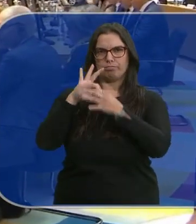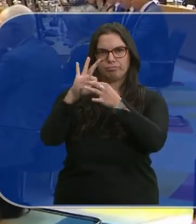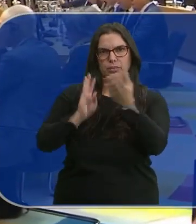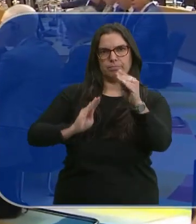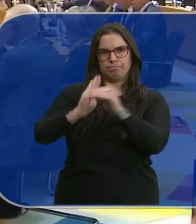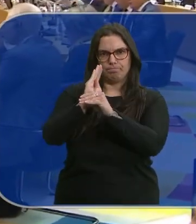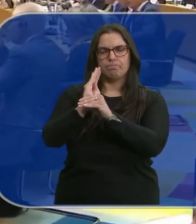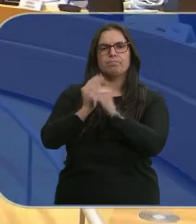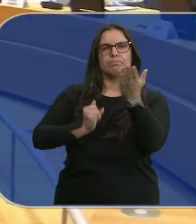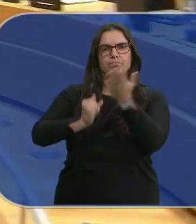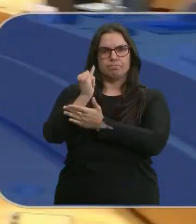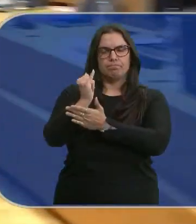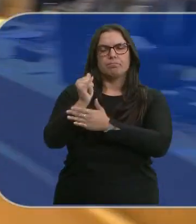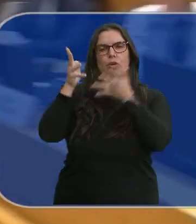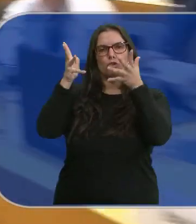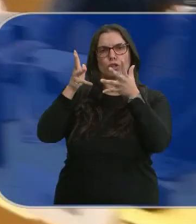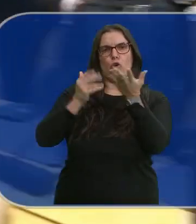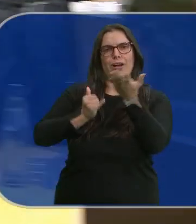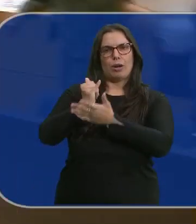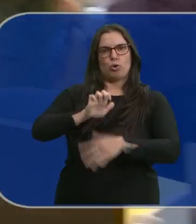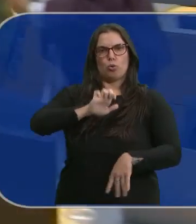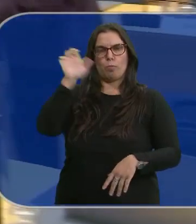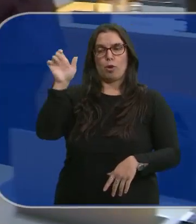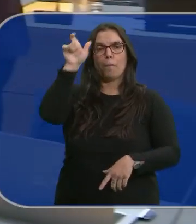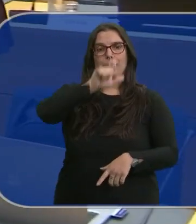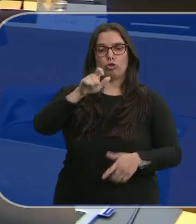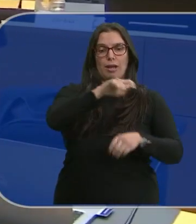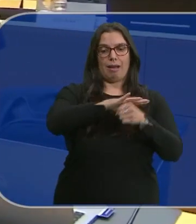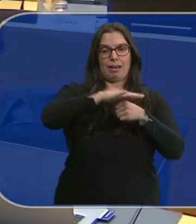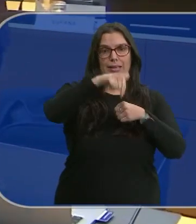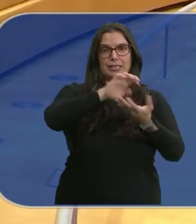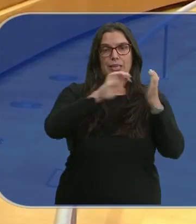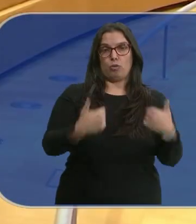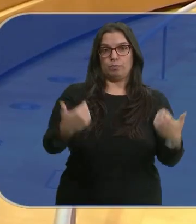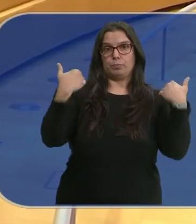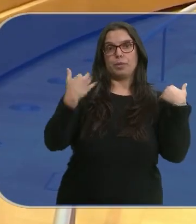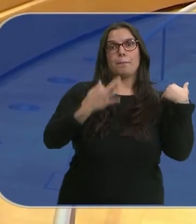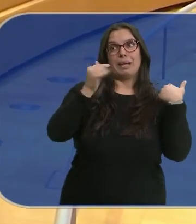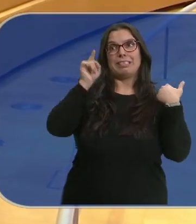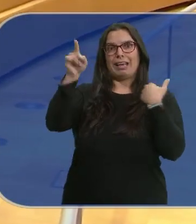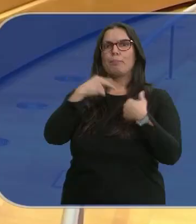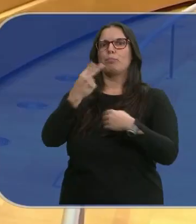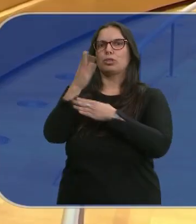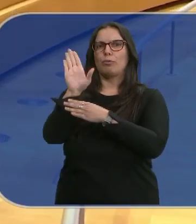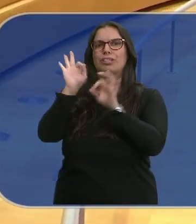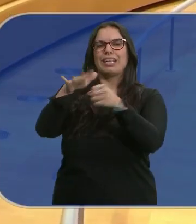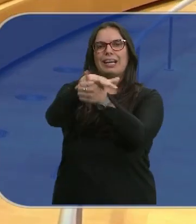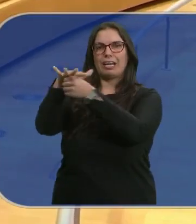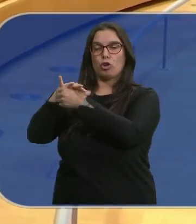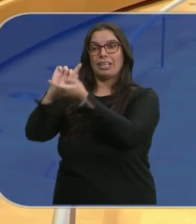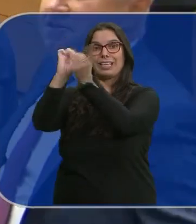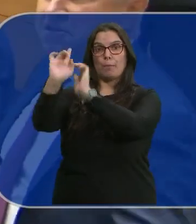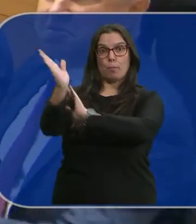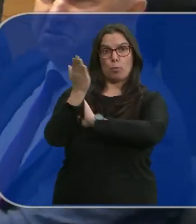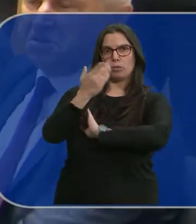Consejo Agrario Europeo. María González Corral, la responsable de este área en Castilla y León, es además portavoz de las regiones. Contraria a los